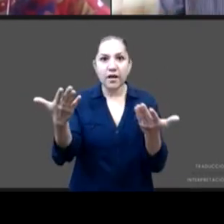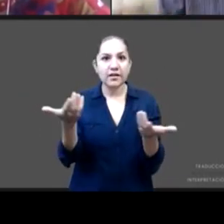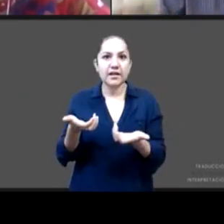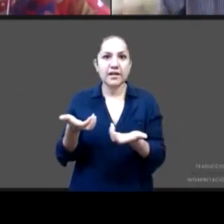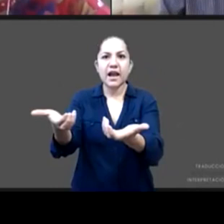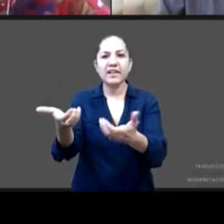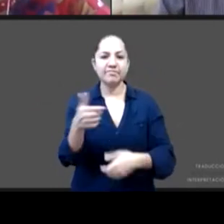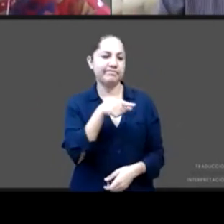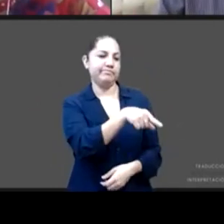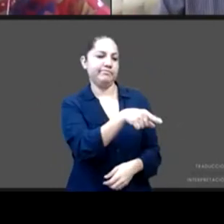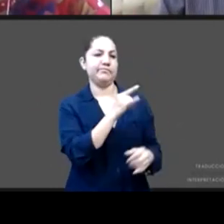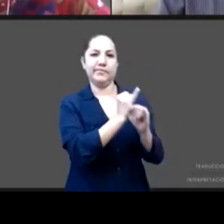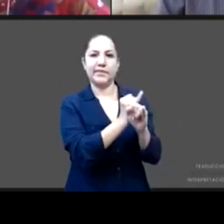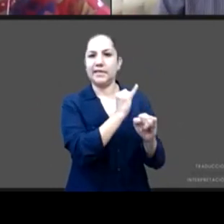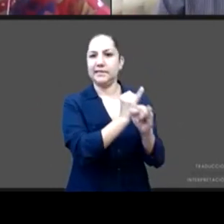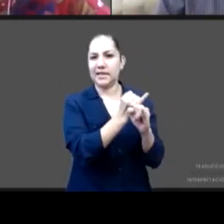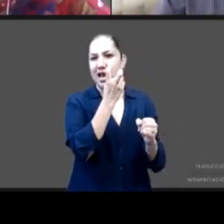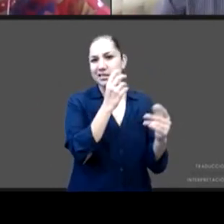además que